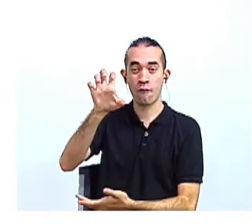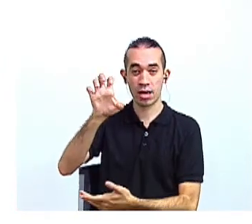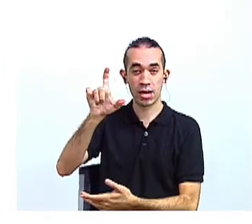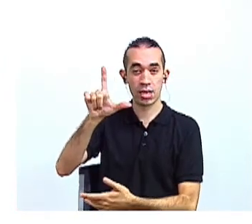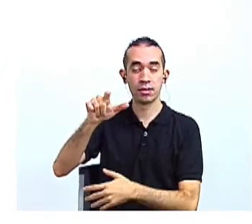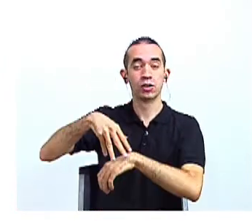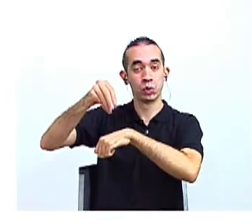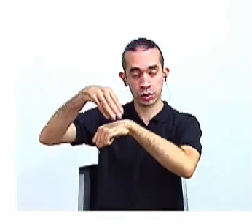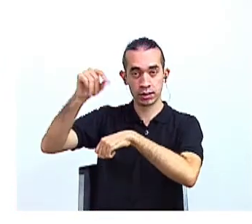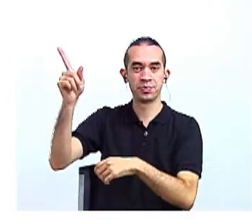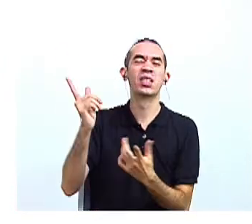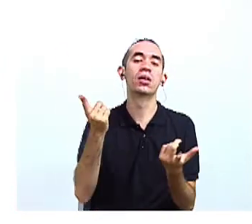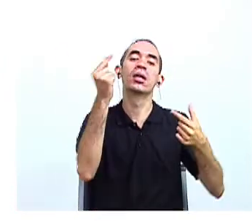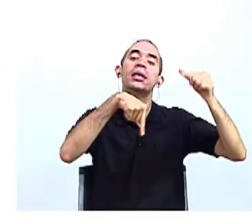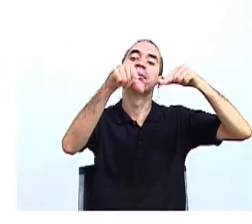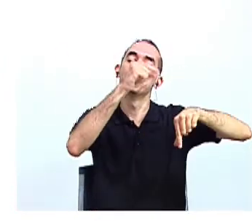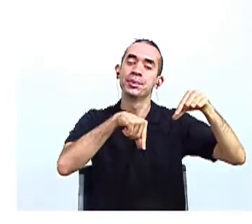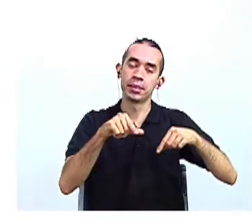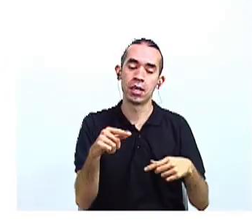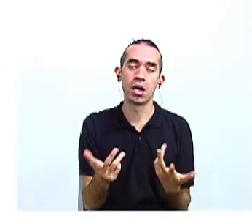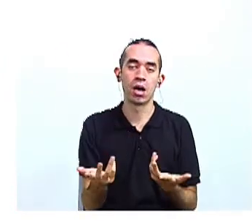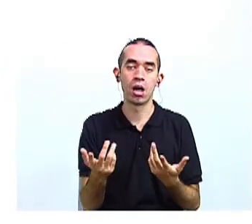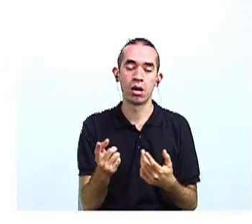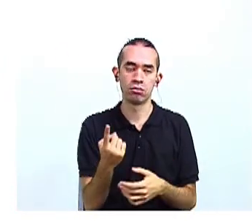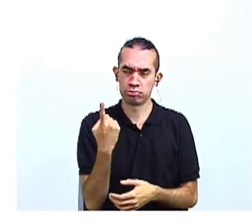El reciente Premio Nobel que ganaron,